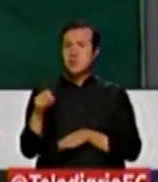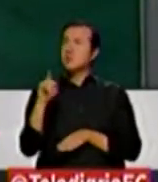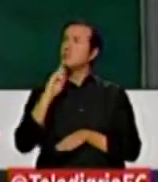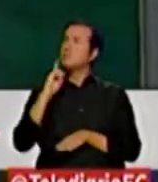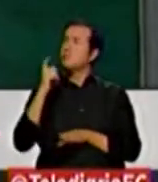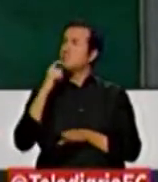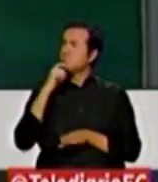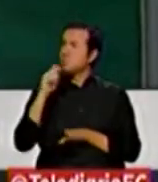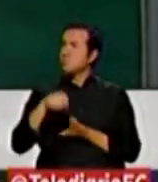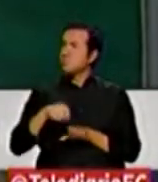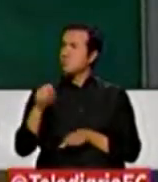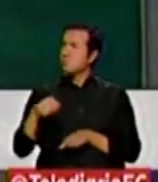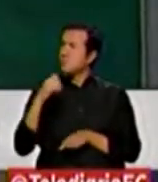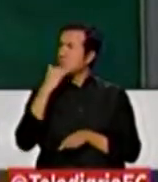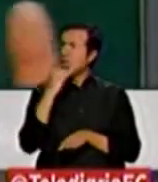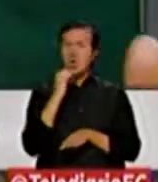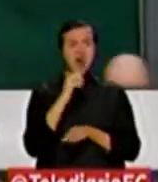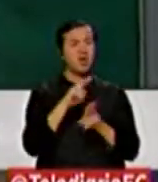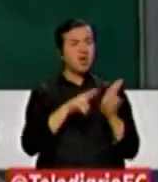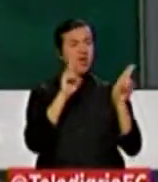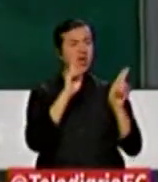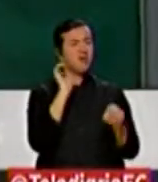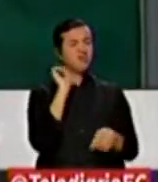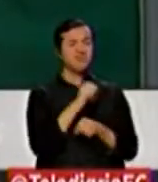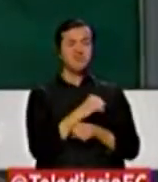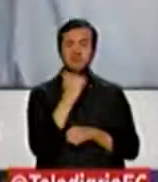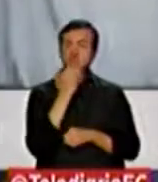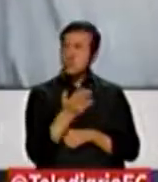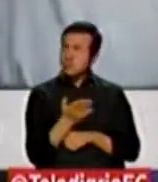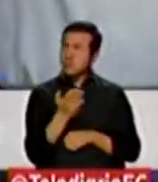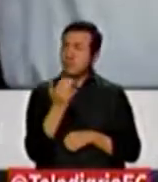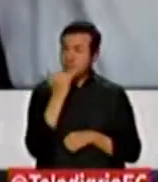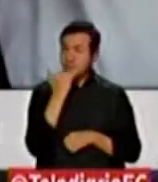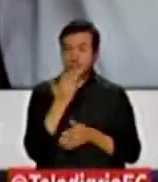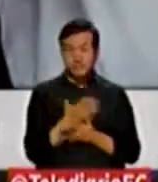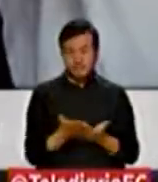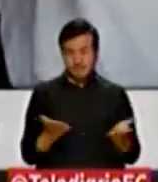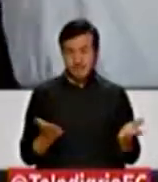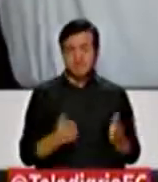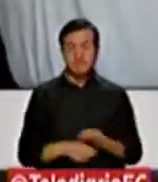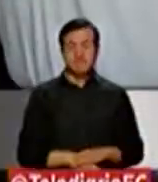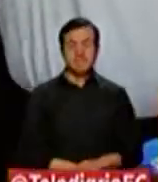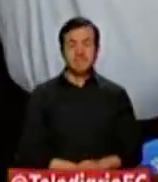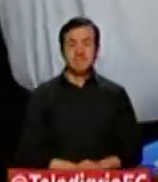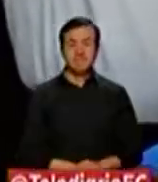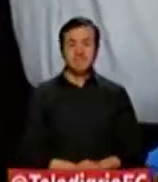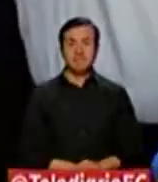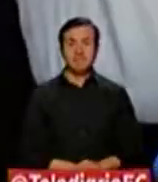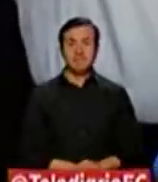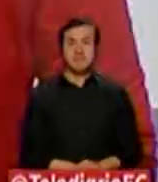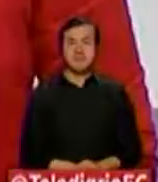hecha por las Naciones Unidas sobre los derechos colectivos de los pueblos indígenas. En Guayaquil, César Eduarte, Telediario.